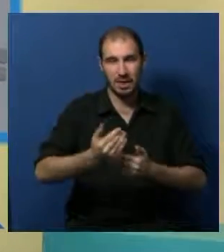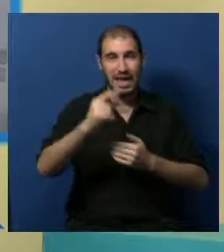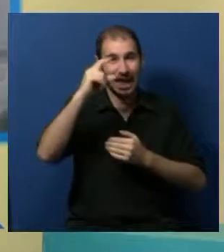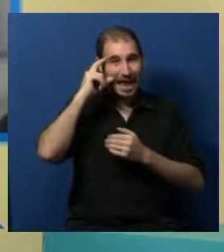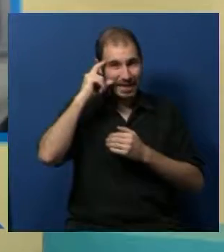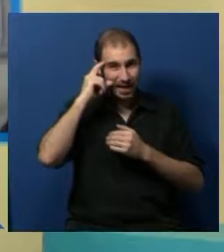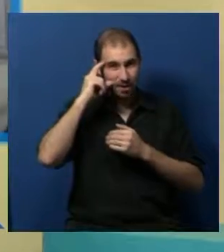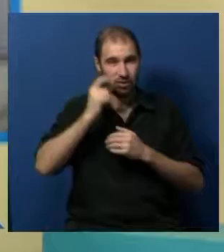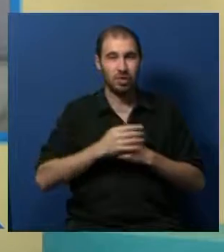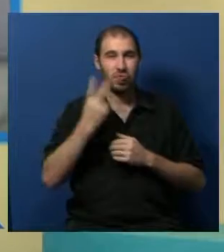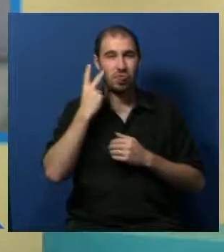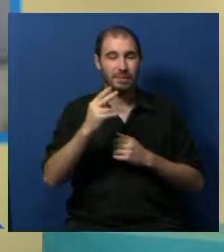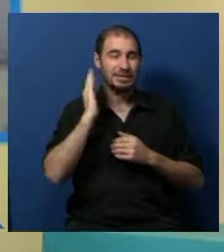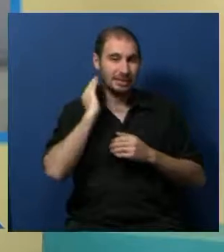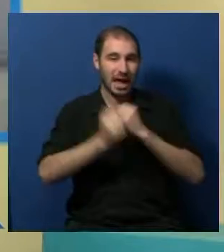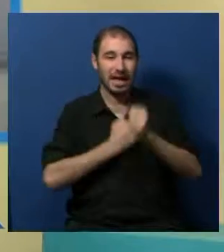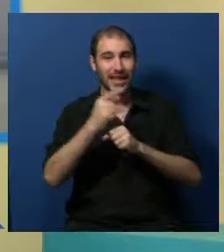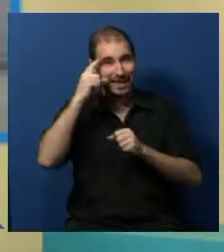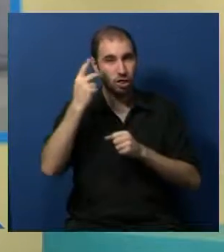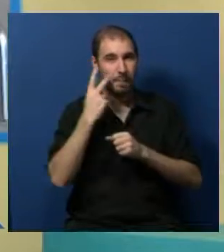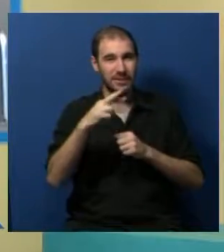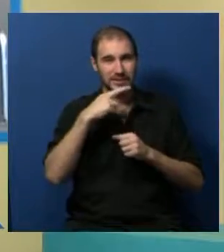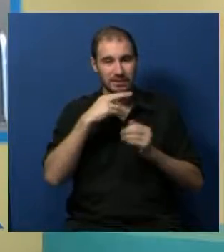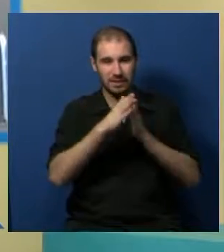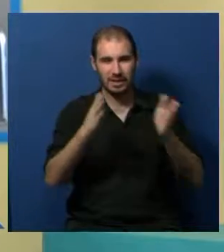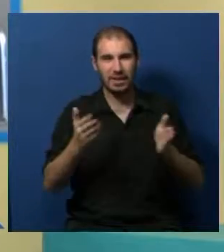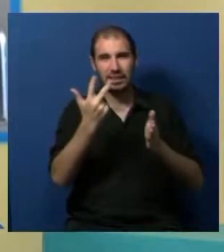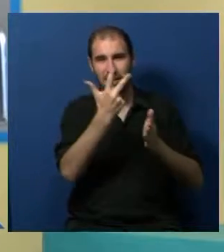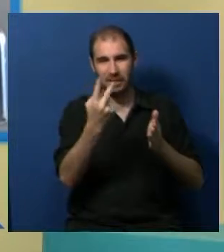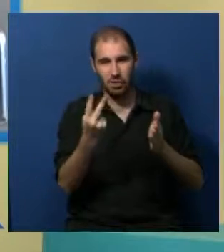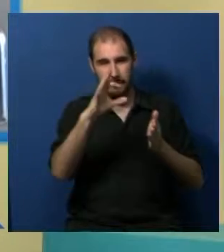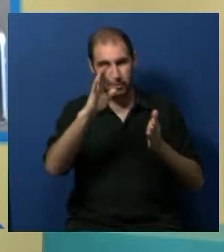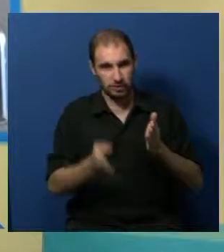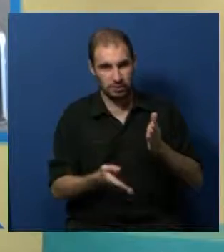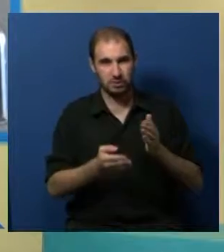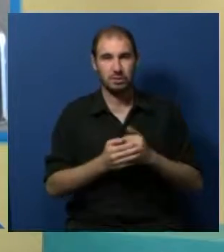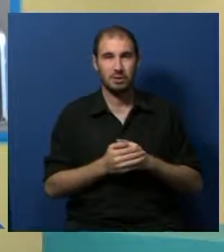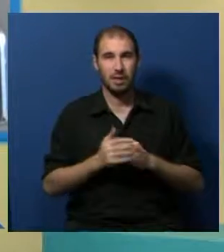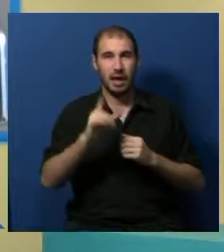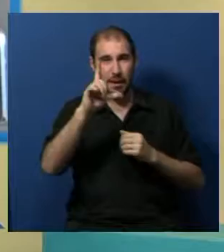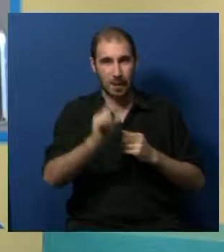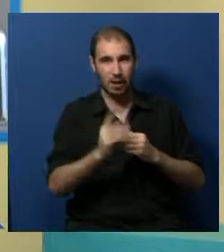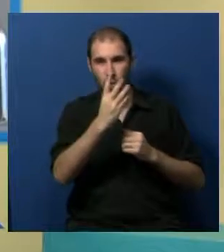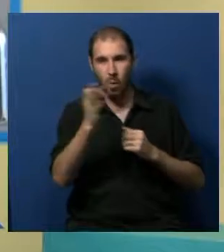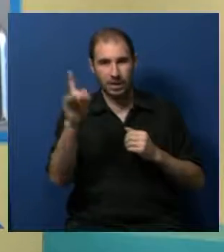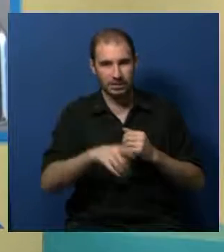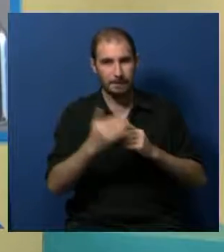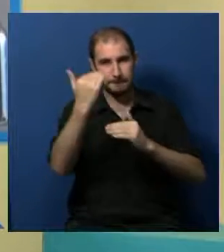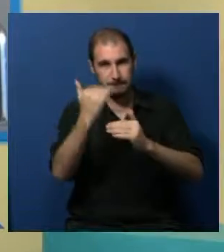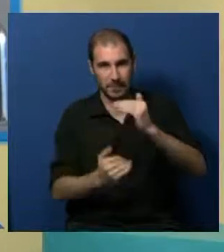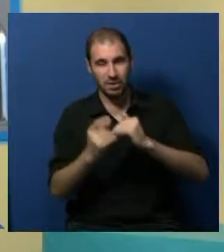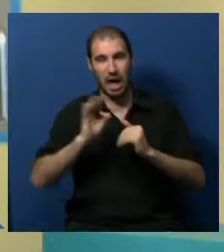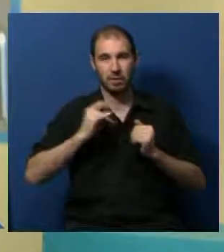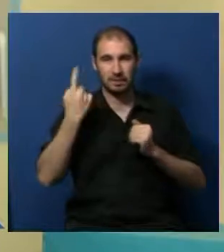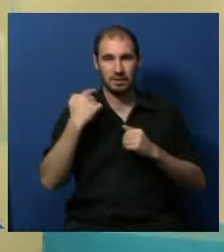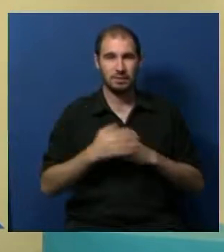enero del 2016 a enero del 2017 ya estamos en el 32%, bastante más bajo del 40% que cerró el año